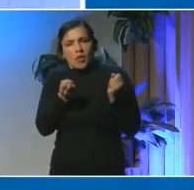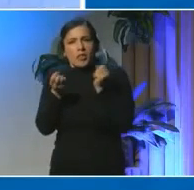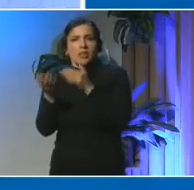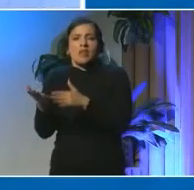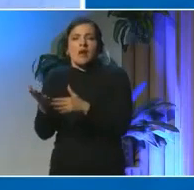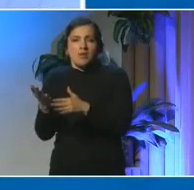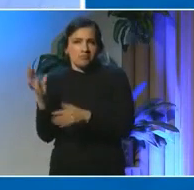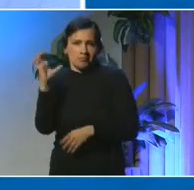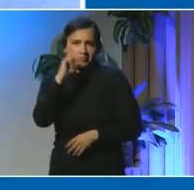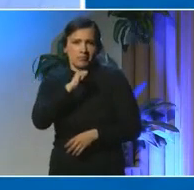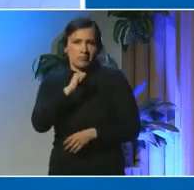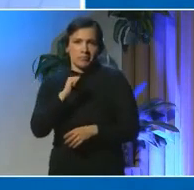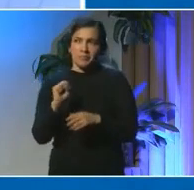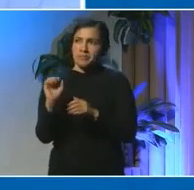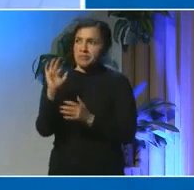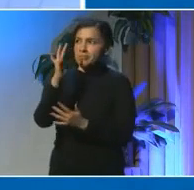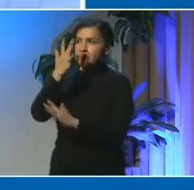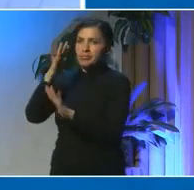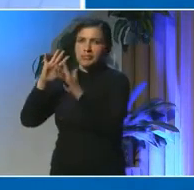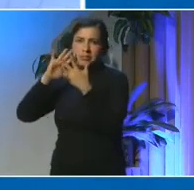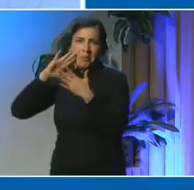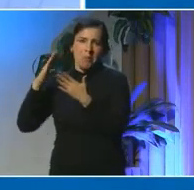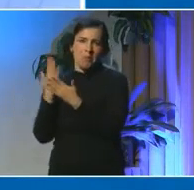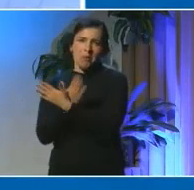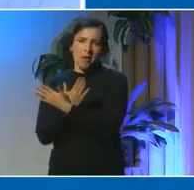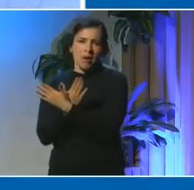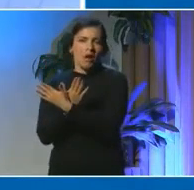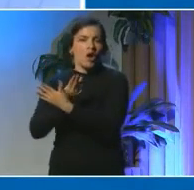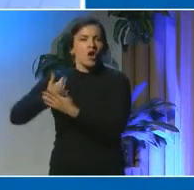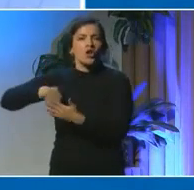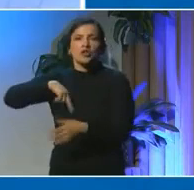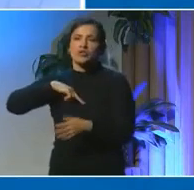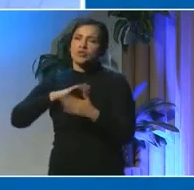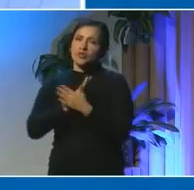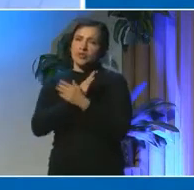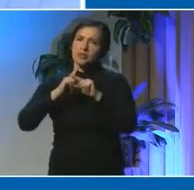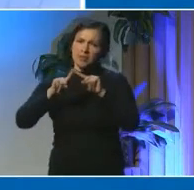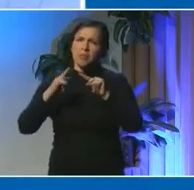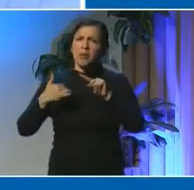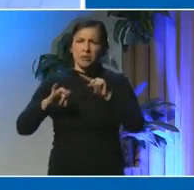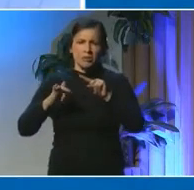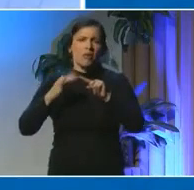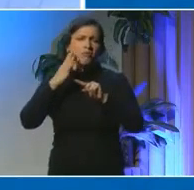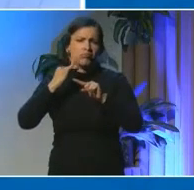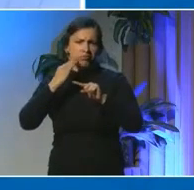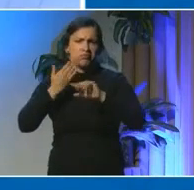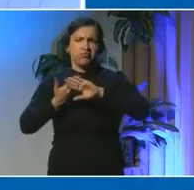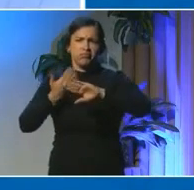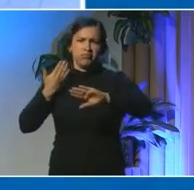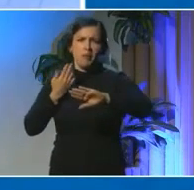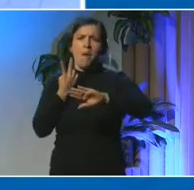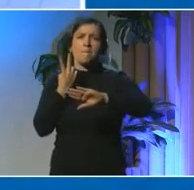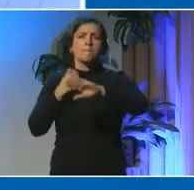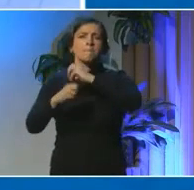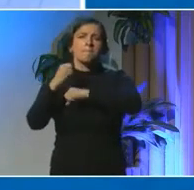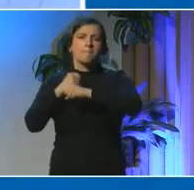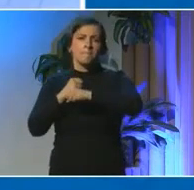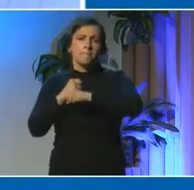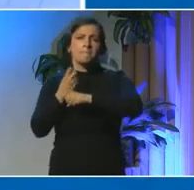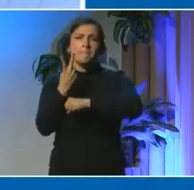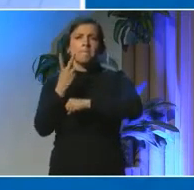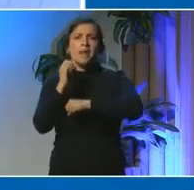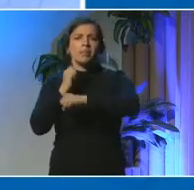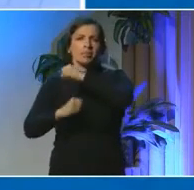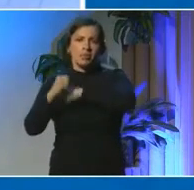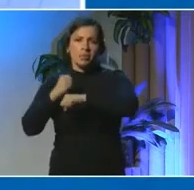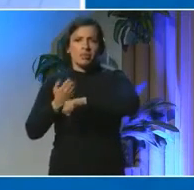deforestación no lo logra eso nosotros lo venimos haciendo hace muchos años 20 años en la amazonía Y en este